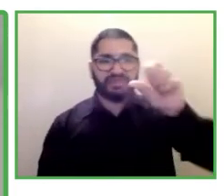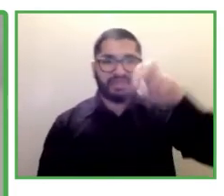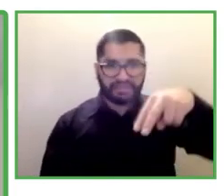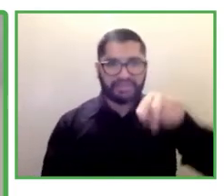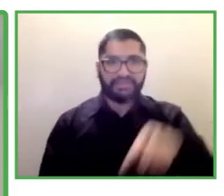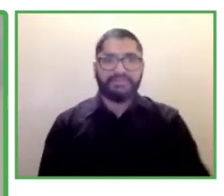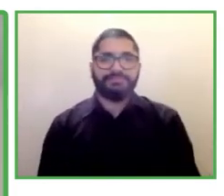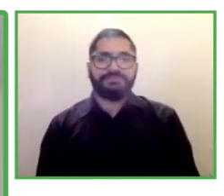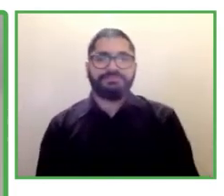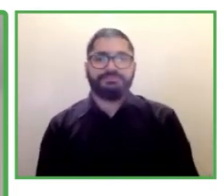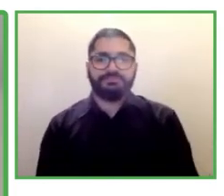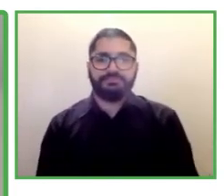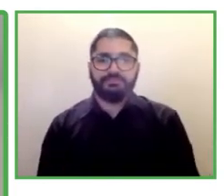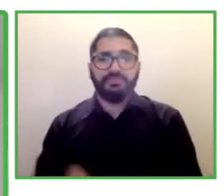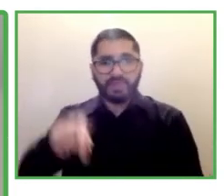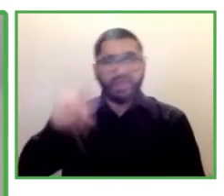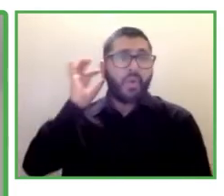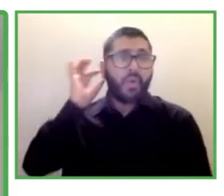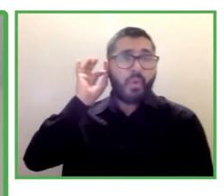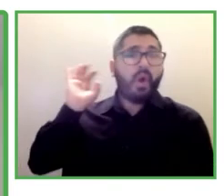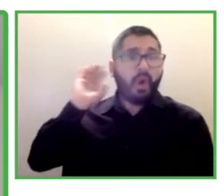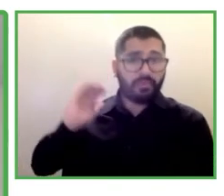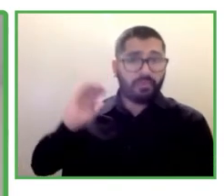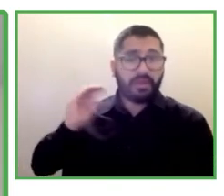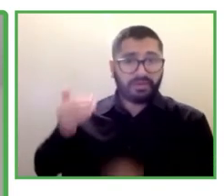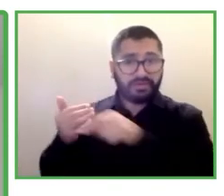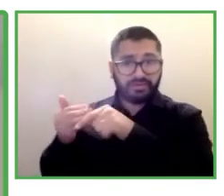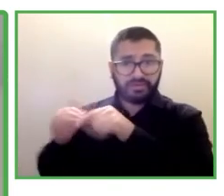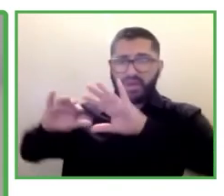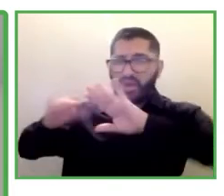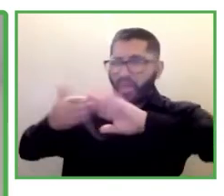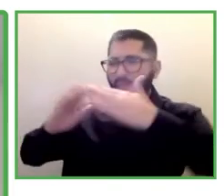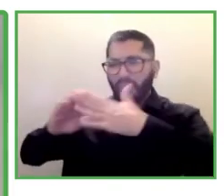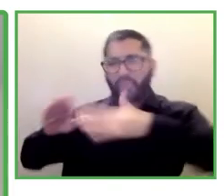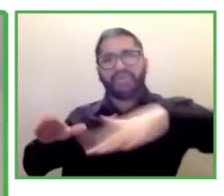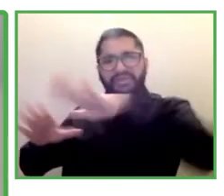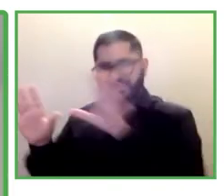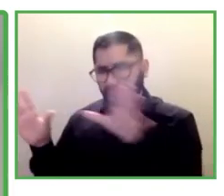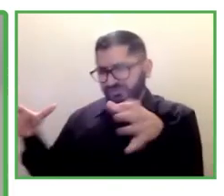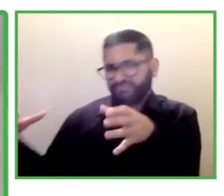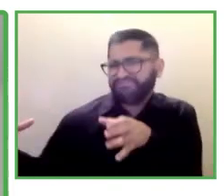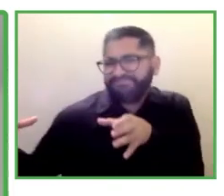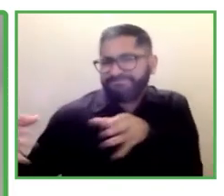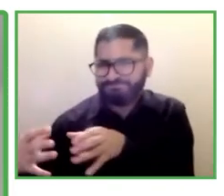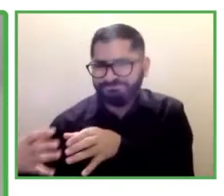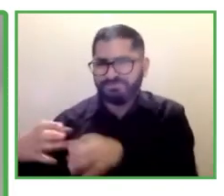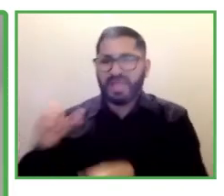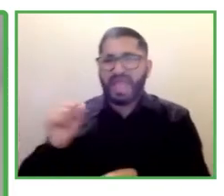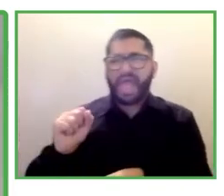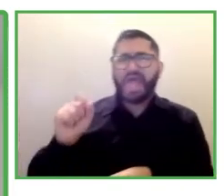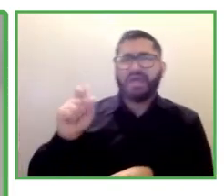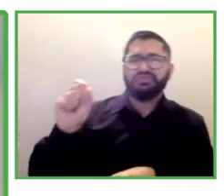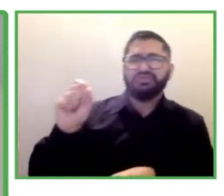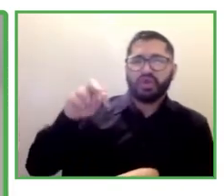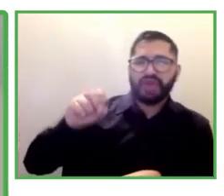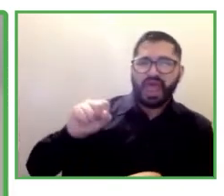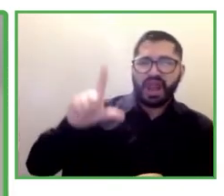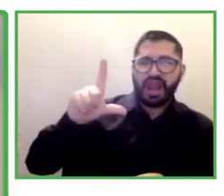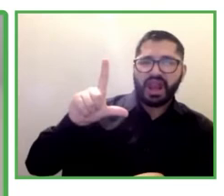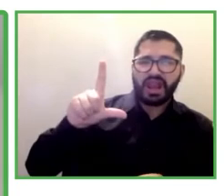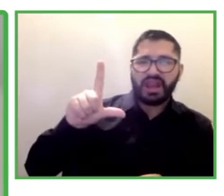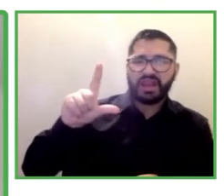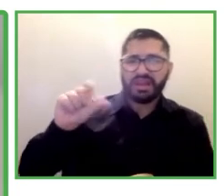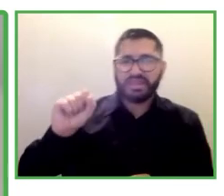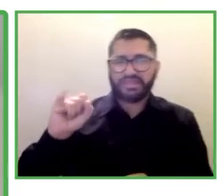de la comunidad Sonia Lampton. Es una coordinadora de empleos, y la presentación que nos va a dar es El Camino del